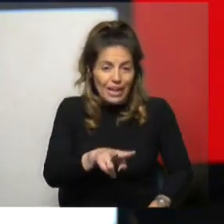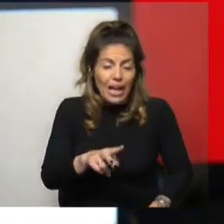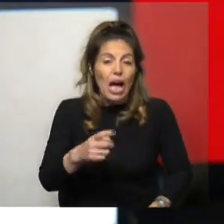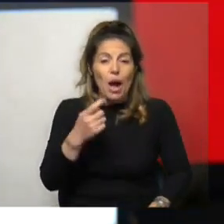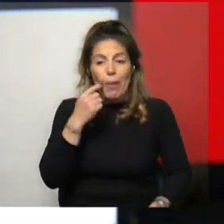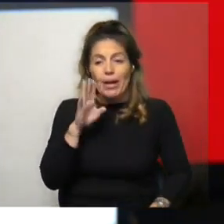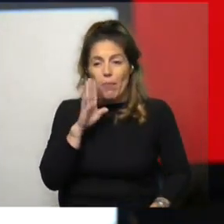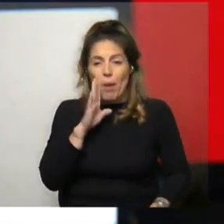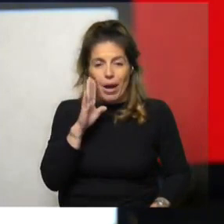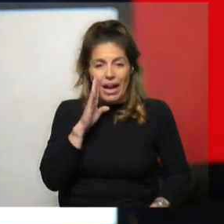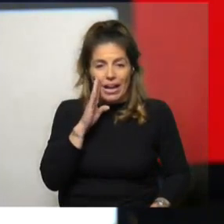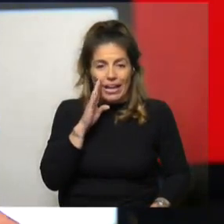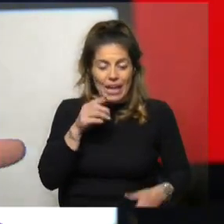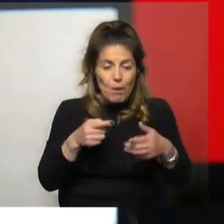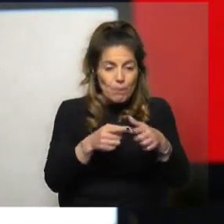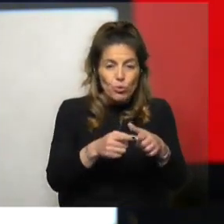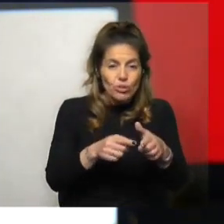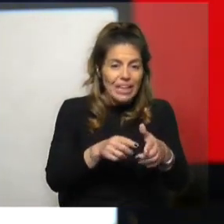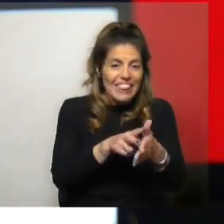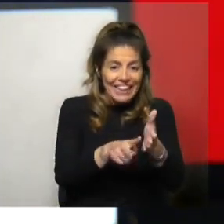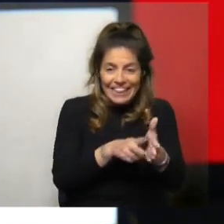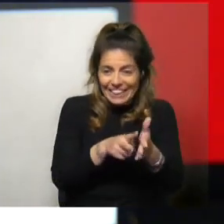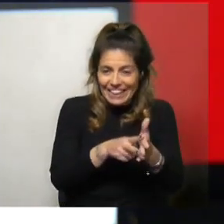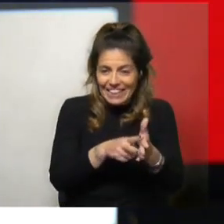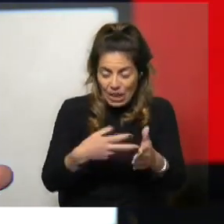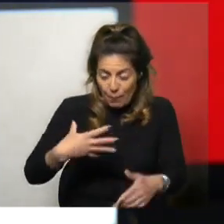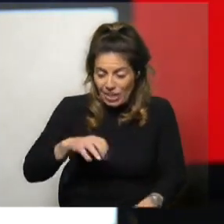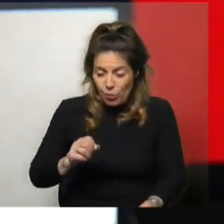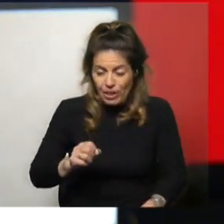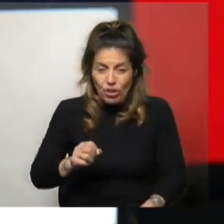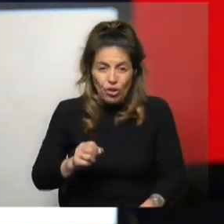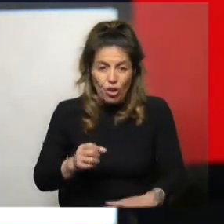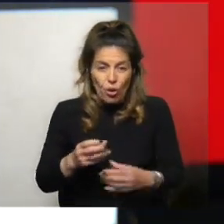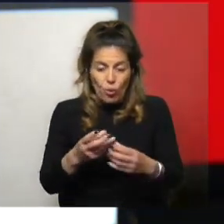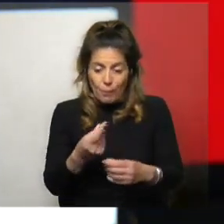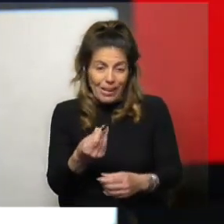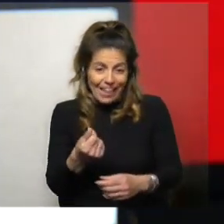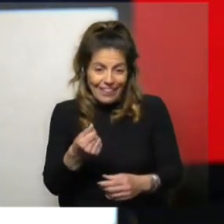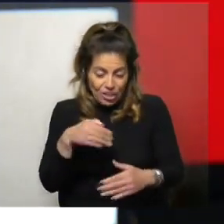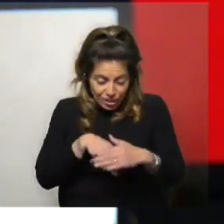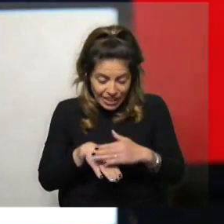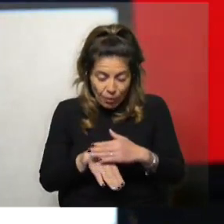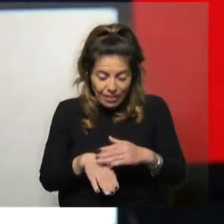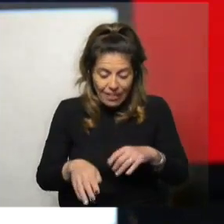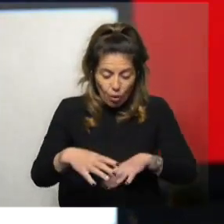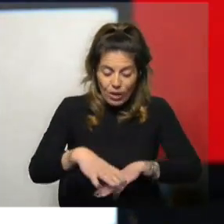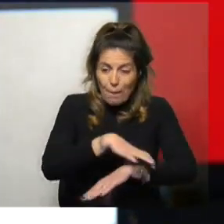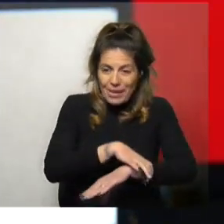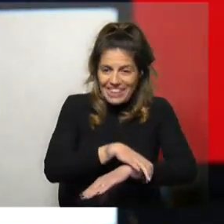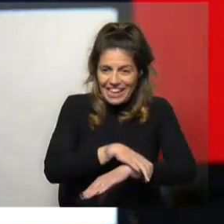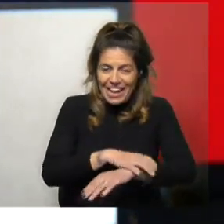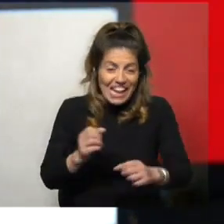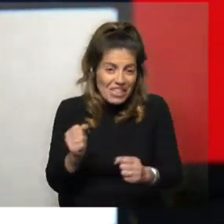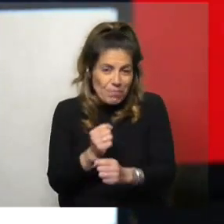rieles a mí me me me descubrieron una plata que yo le quería pasar a mi madre sacándome una media en pleno invierno que yo además tenía